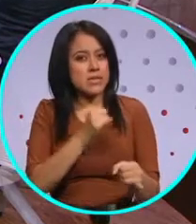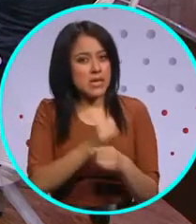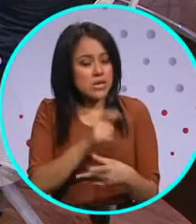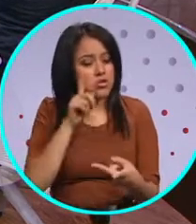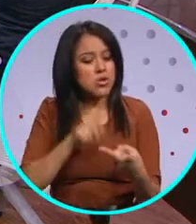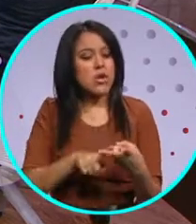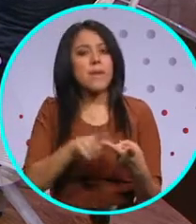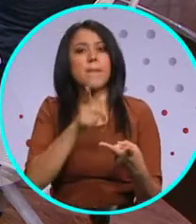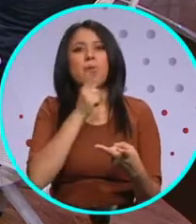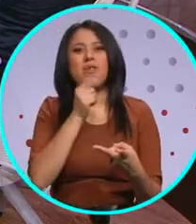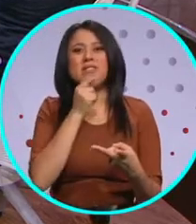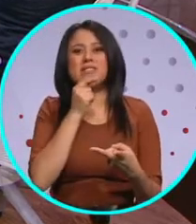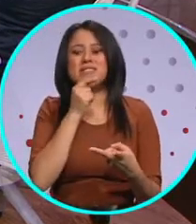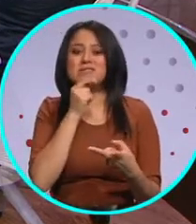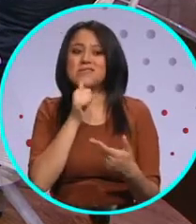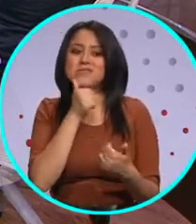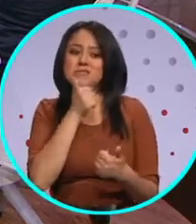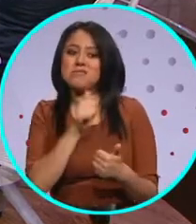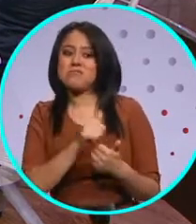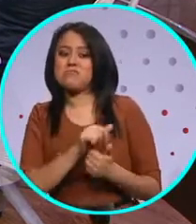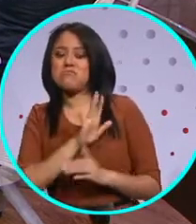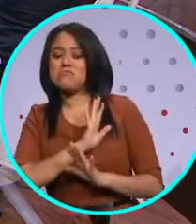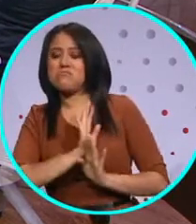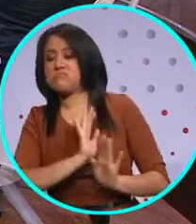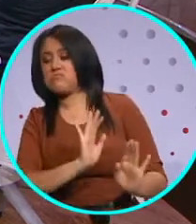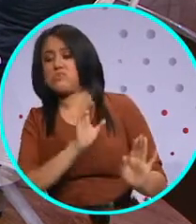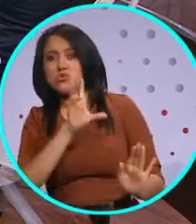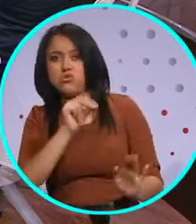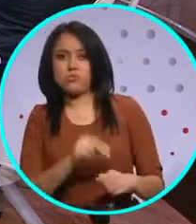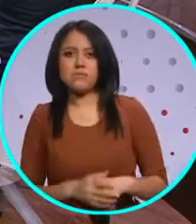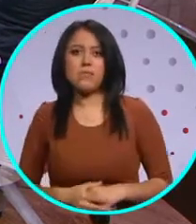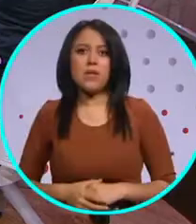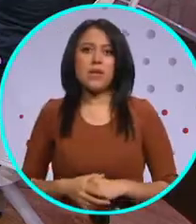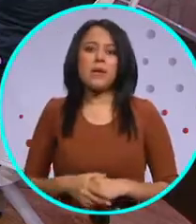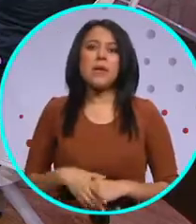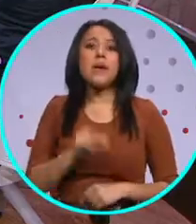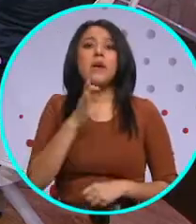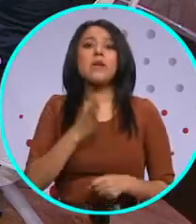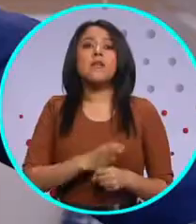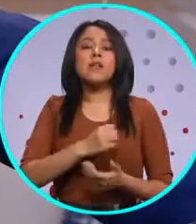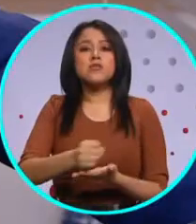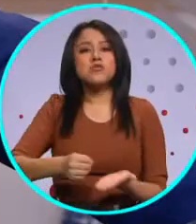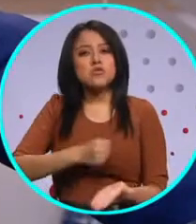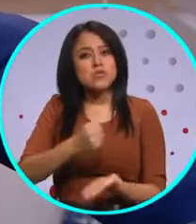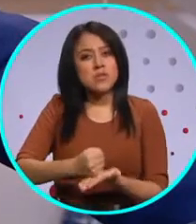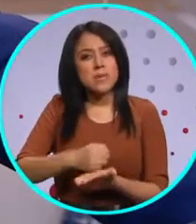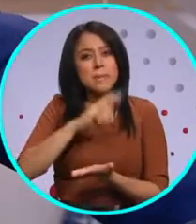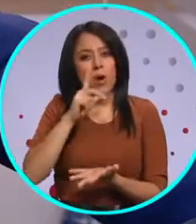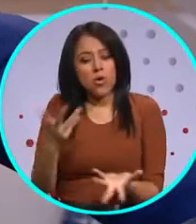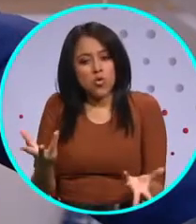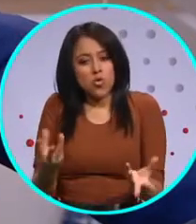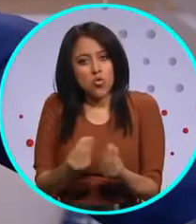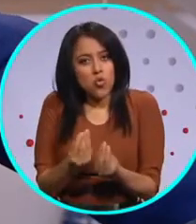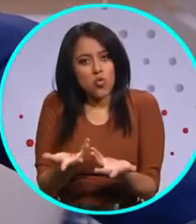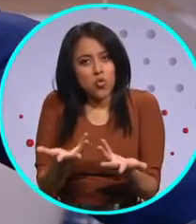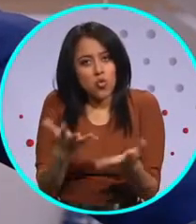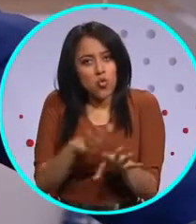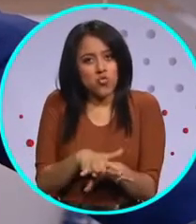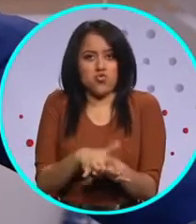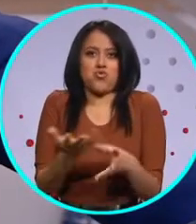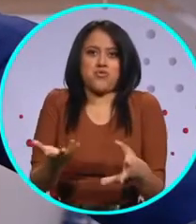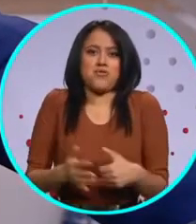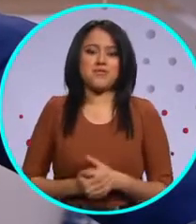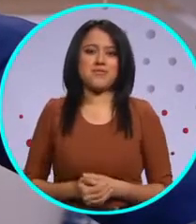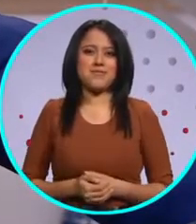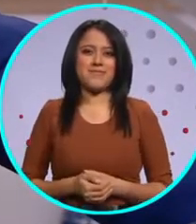policías uniformados eran como que ellos no y sin querer la ciudadanía los ha llevado a ser parte ya de esas grandes de esos